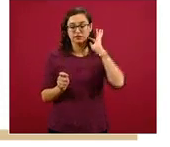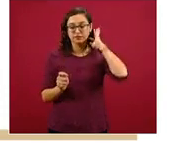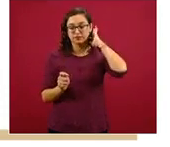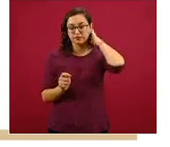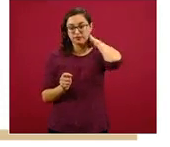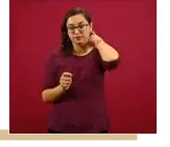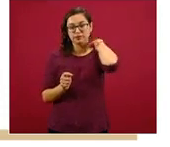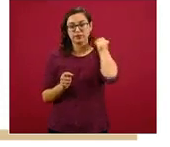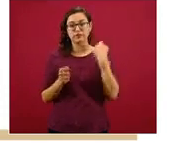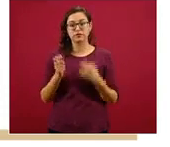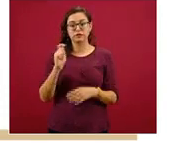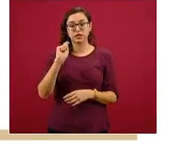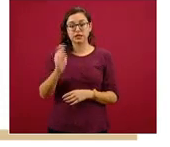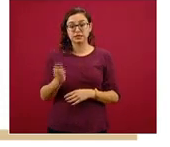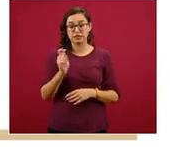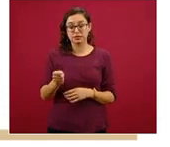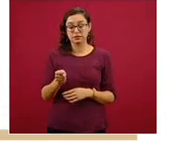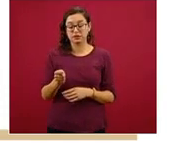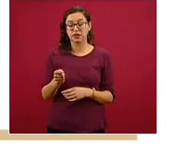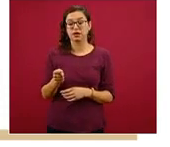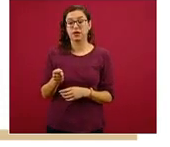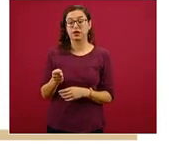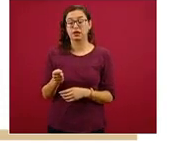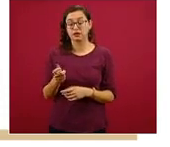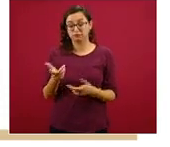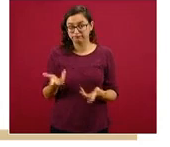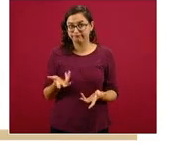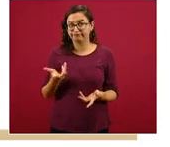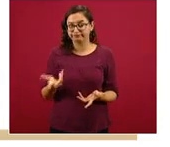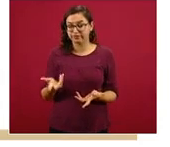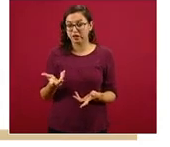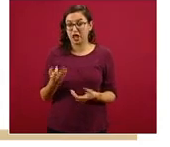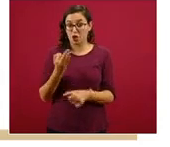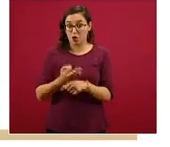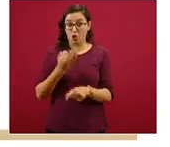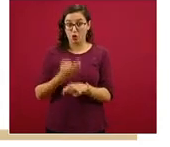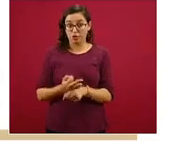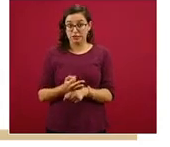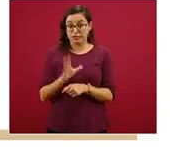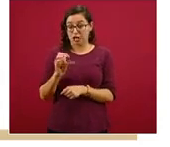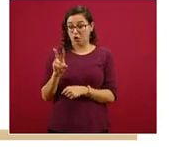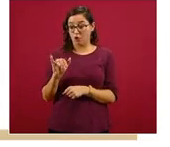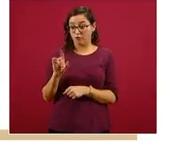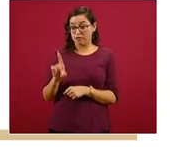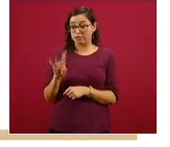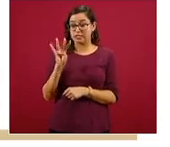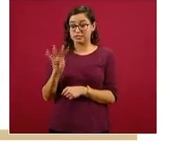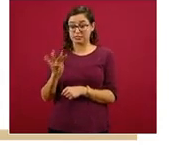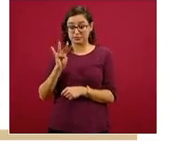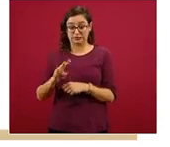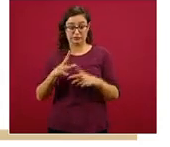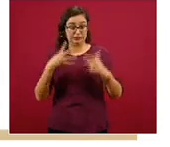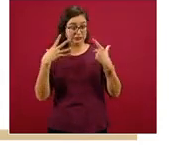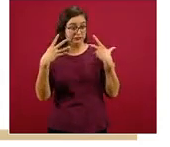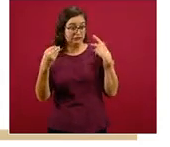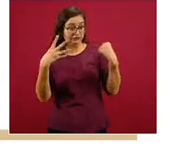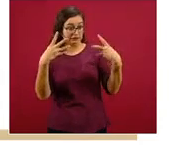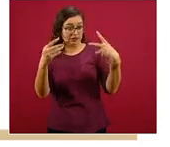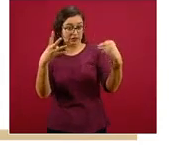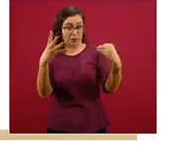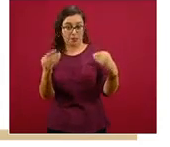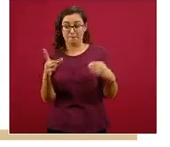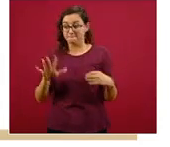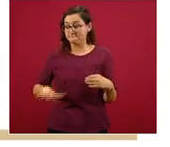de prevención, contención y atención de coronavirus, COVID-19, con la participación